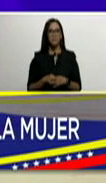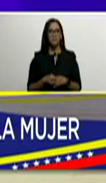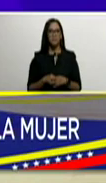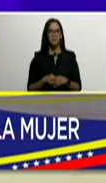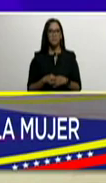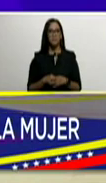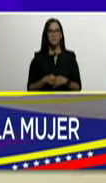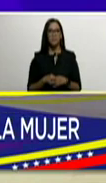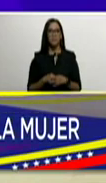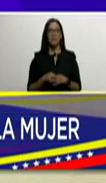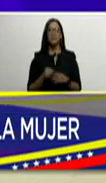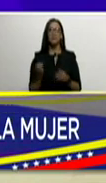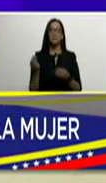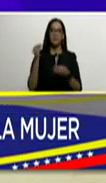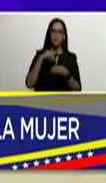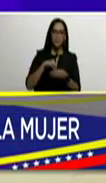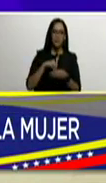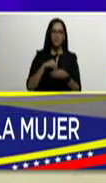Y además,